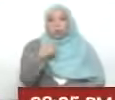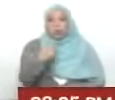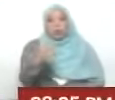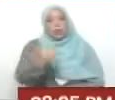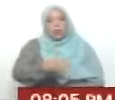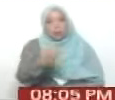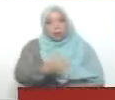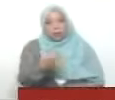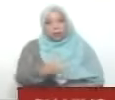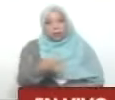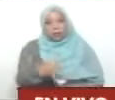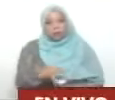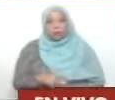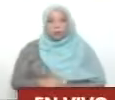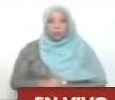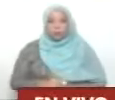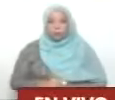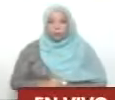también.